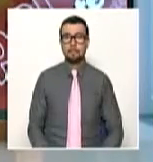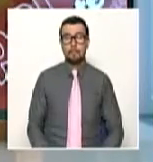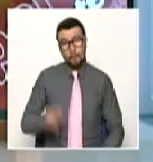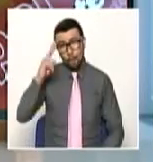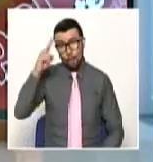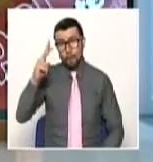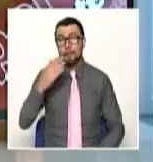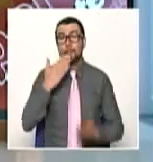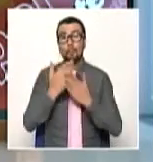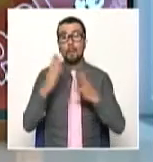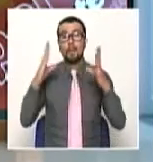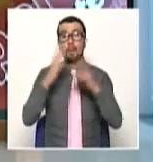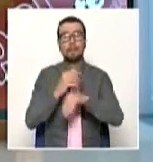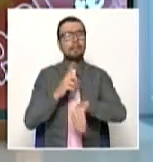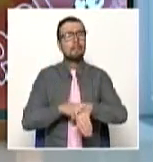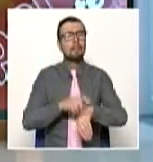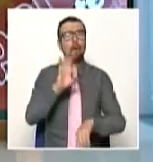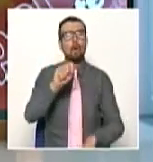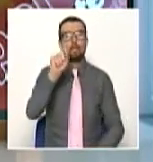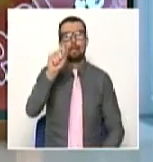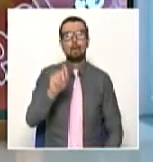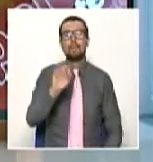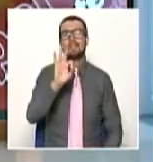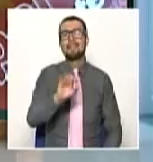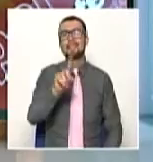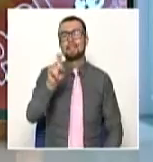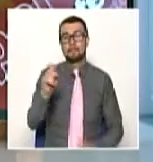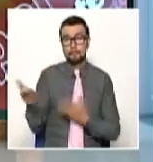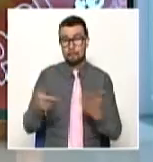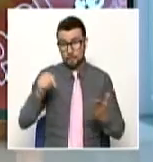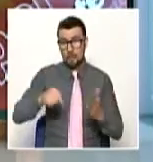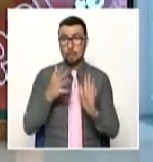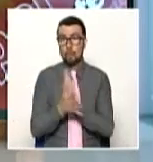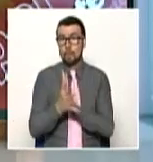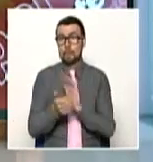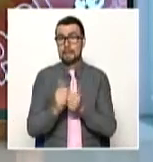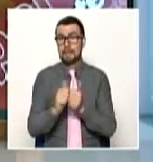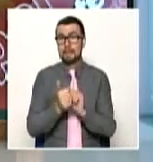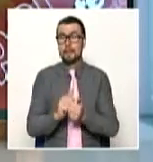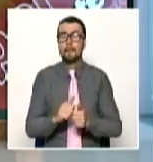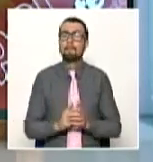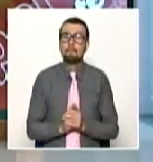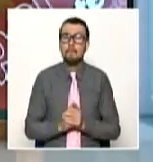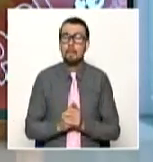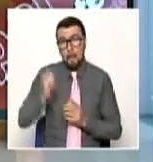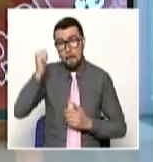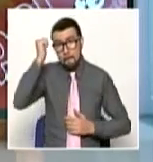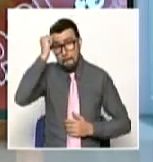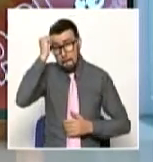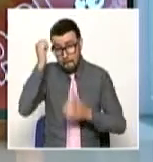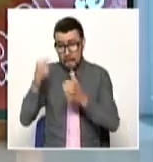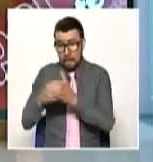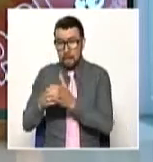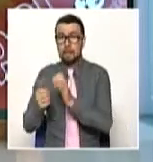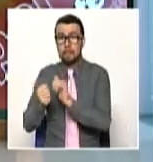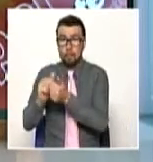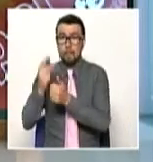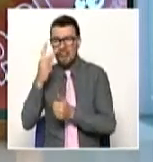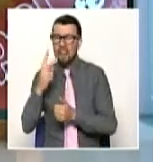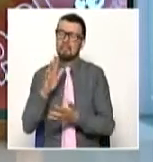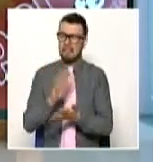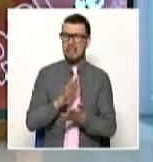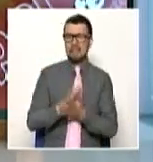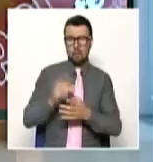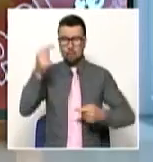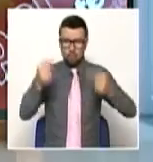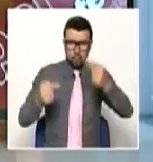Hola, ¿qué tal? Buenas noches, 8.36 minutos, bienvenidos a la información deportiva en Telecafé Noticias. El técnico del Deportivo Cali está satisfecho con el rendimiento de